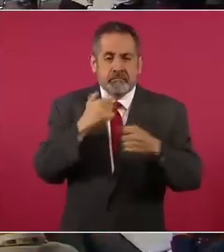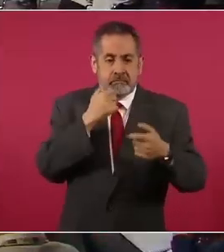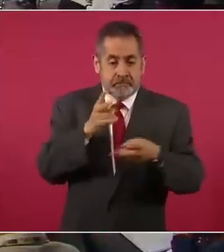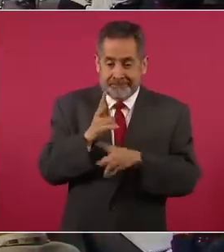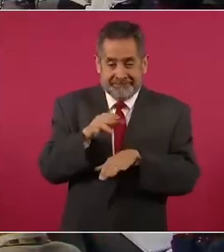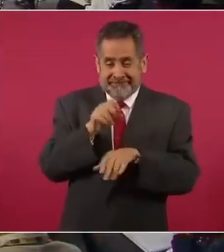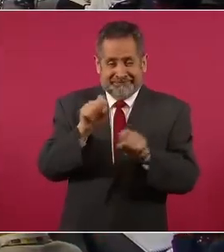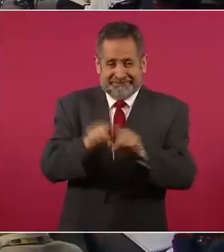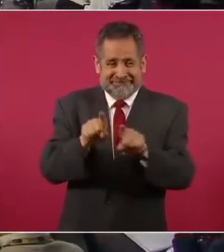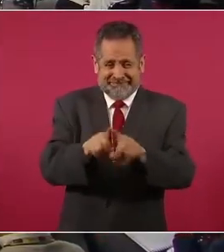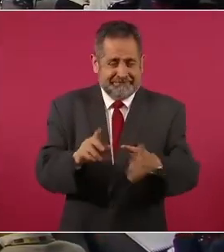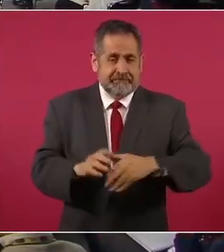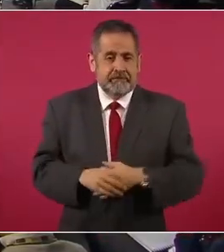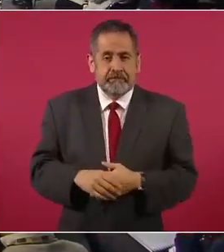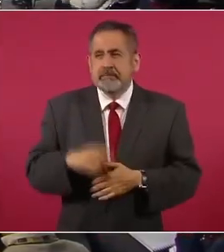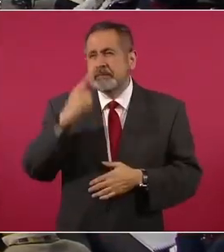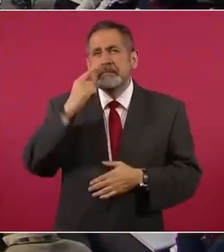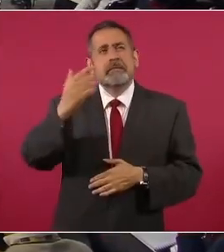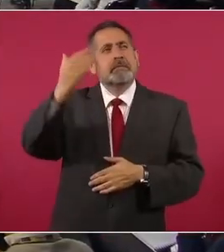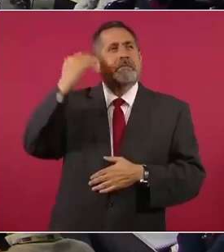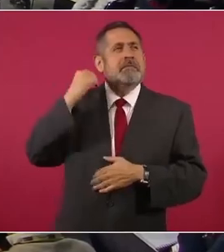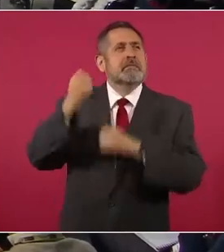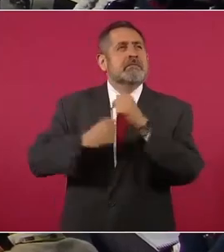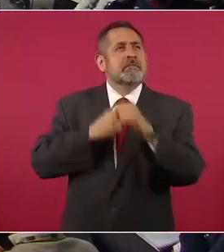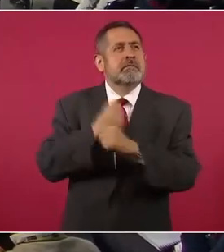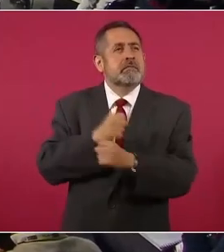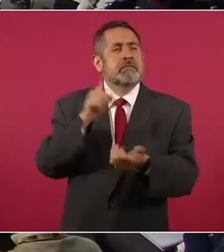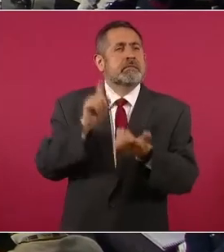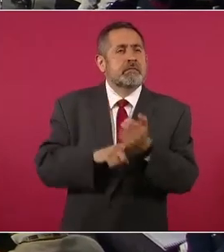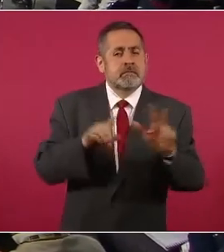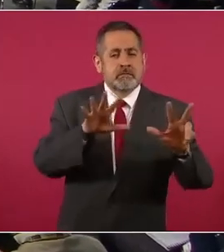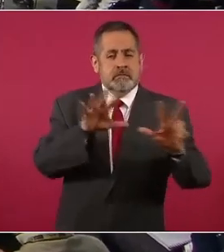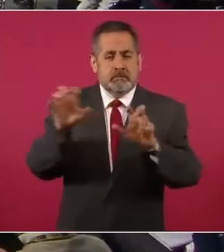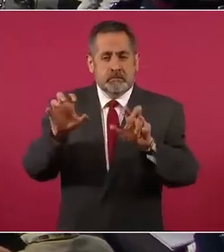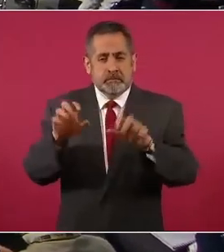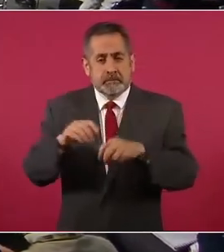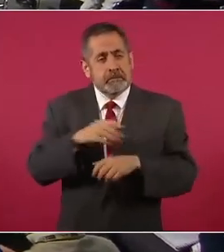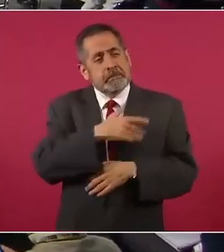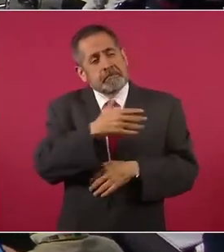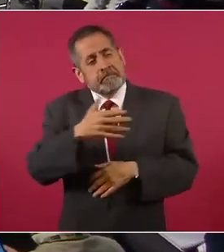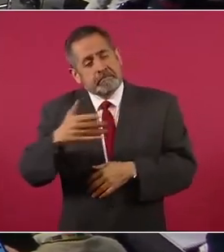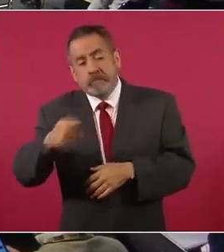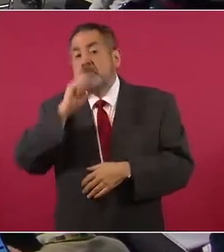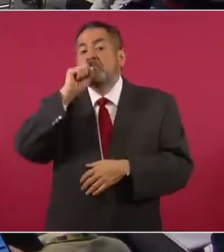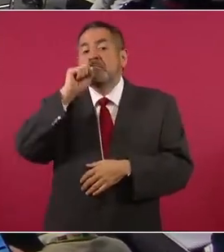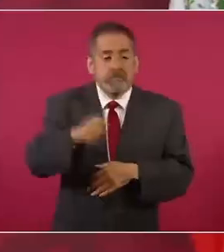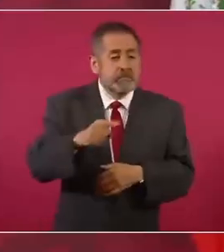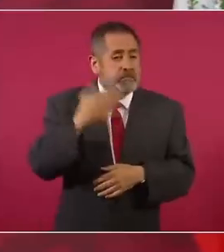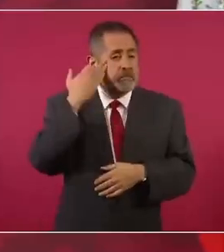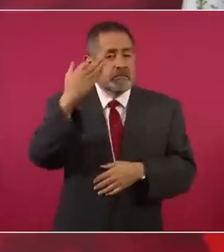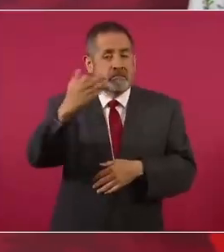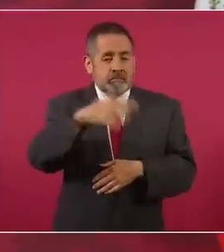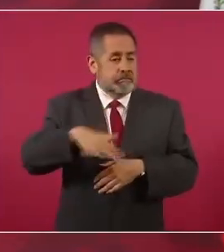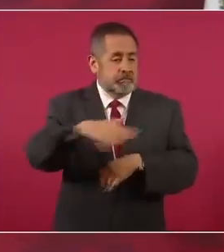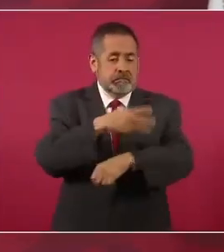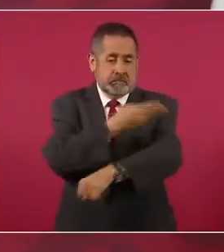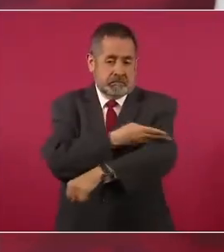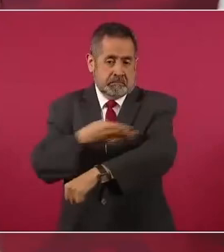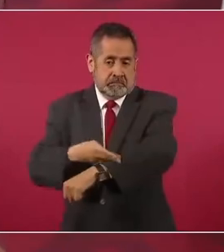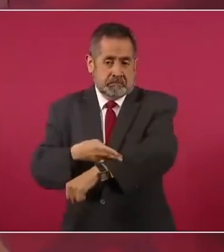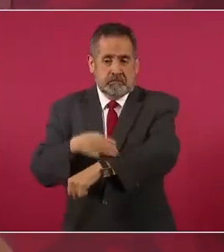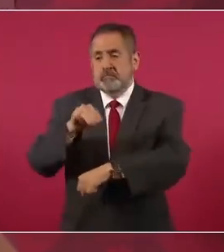Todavía fue muy vigente en el siglo XIX, hasta Madero, que fue el que